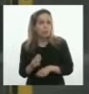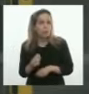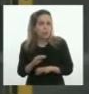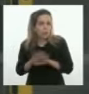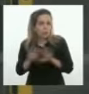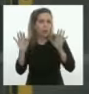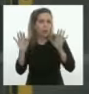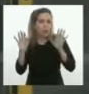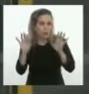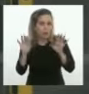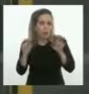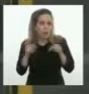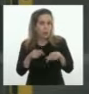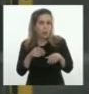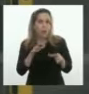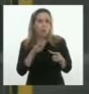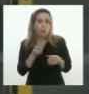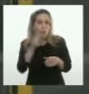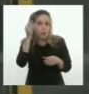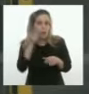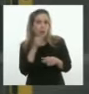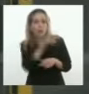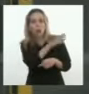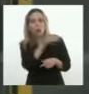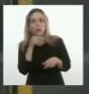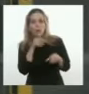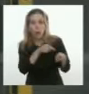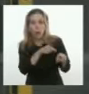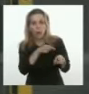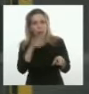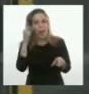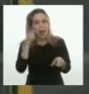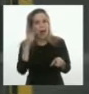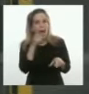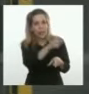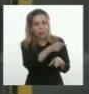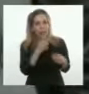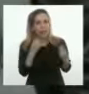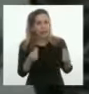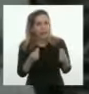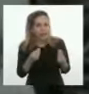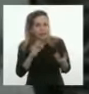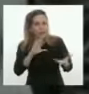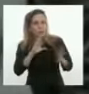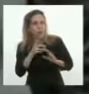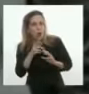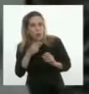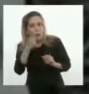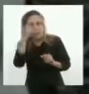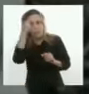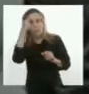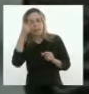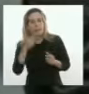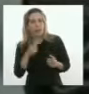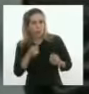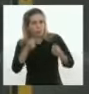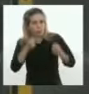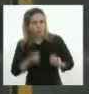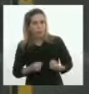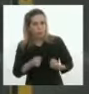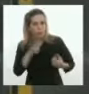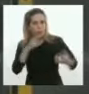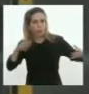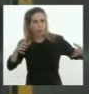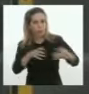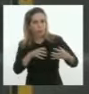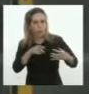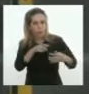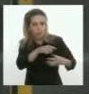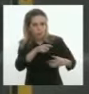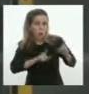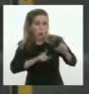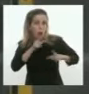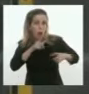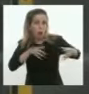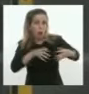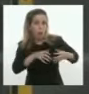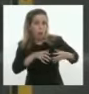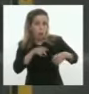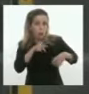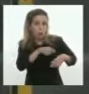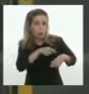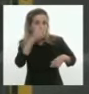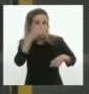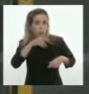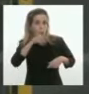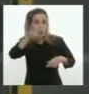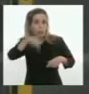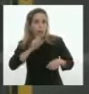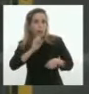el suelo copiará axel es el capitalismo que se creía tan fuerte no fue capaz de enfrentar a